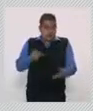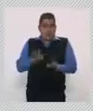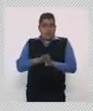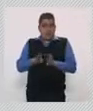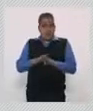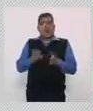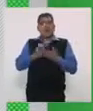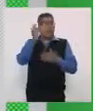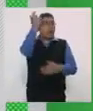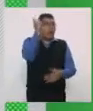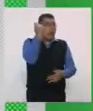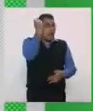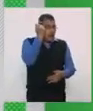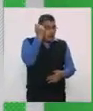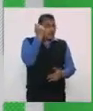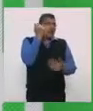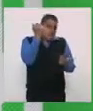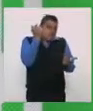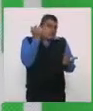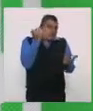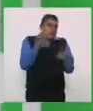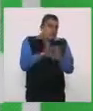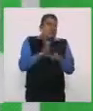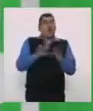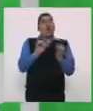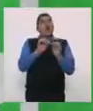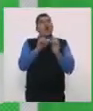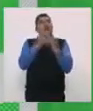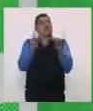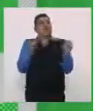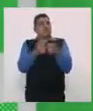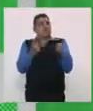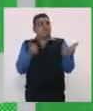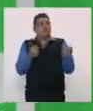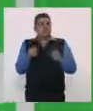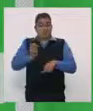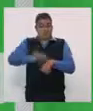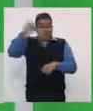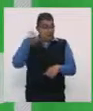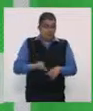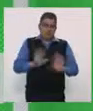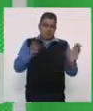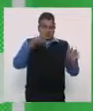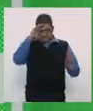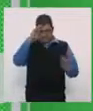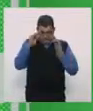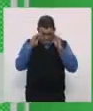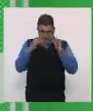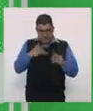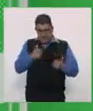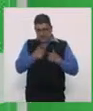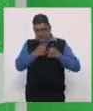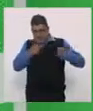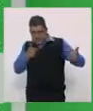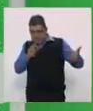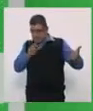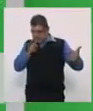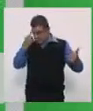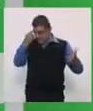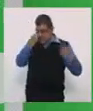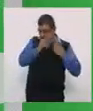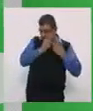la jubilación, por ejemplo, o un divorcio, no necesariamente es de un día para otro, tú lo vas pensando, tú lo vas...